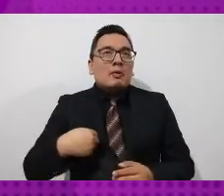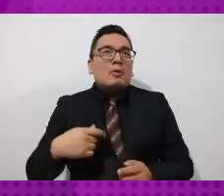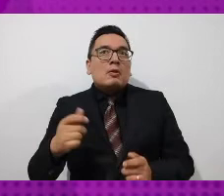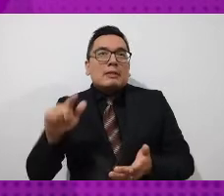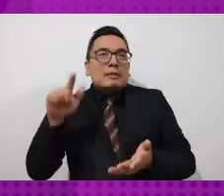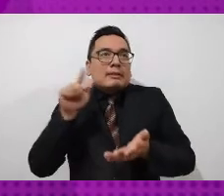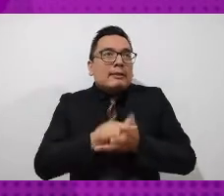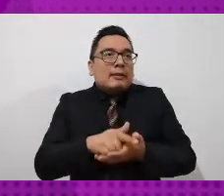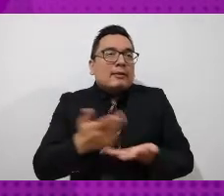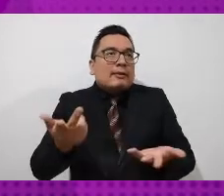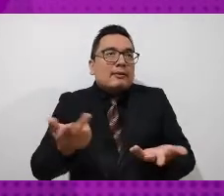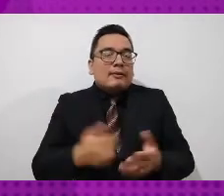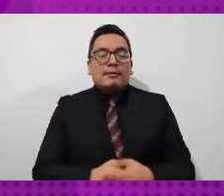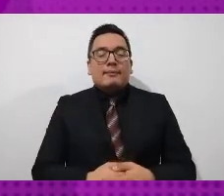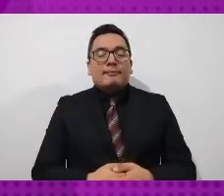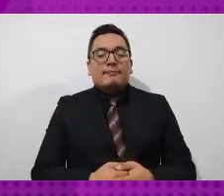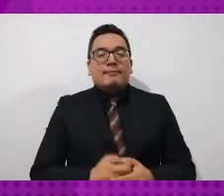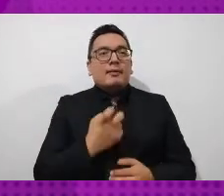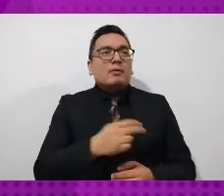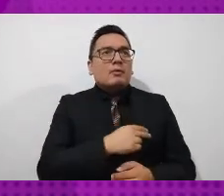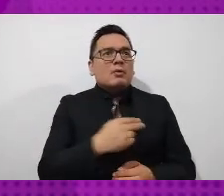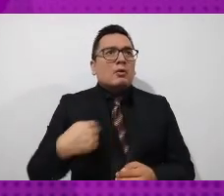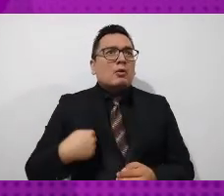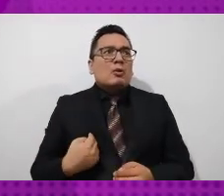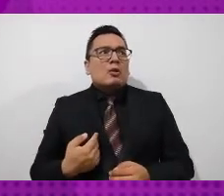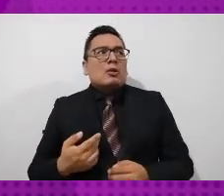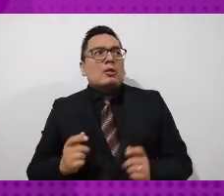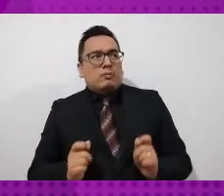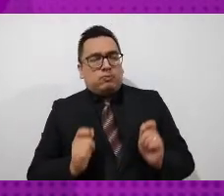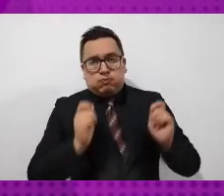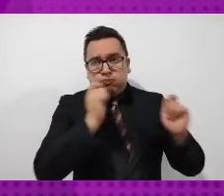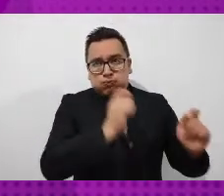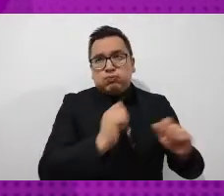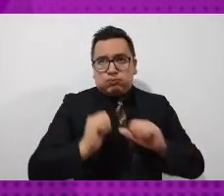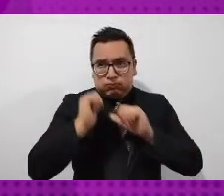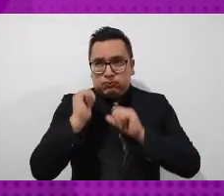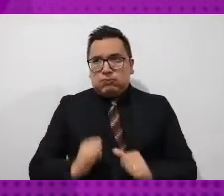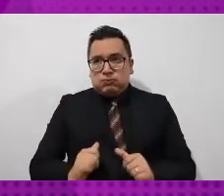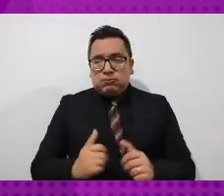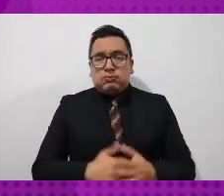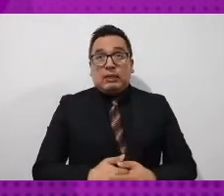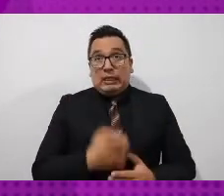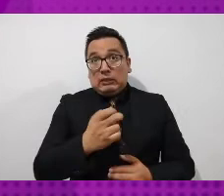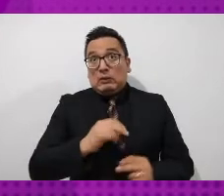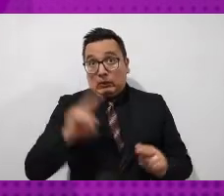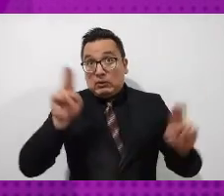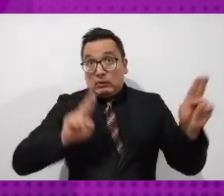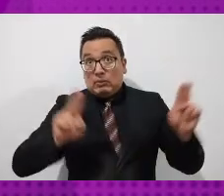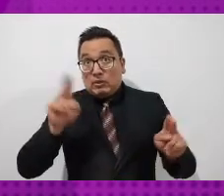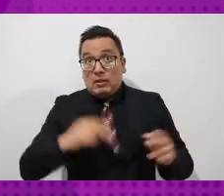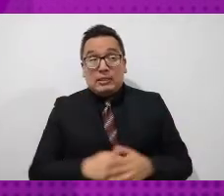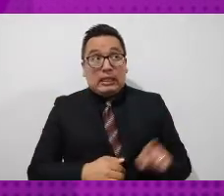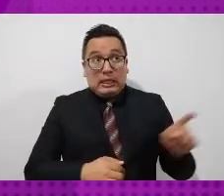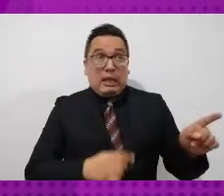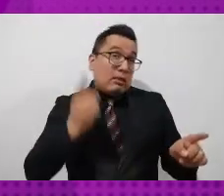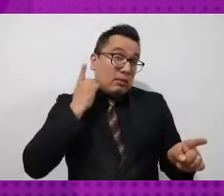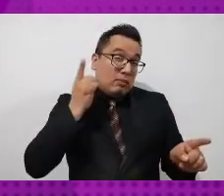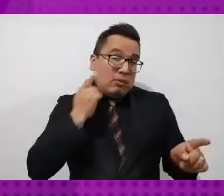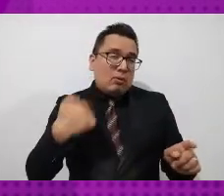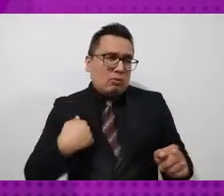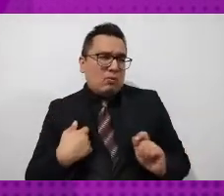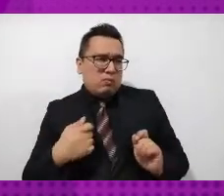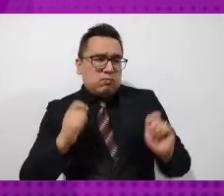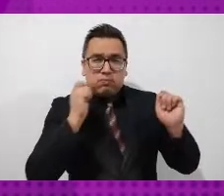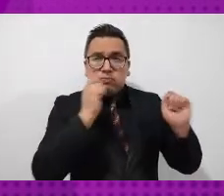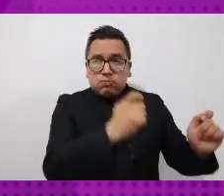cierto que en la democracia indirecta nosotros le otorgamos esa potestad a la o a el diputado que es electo,